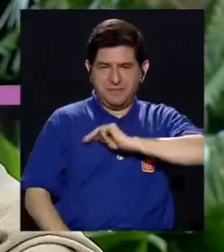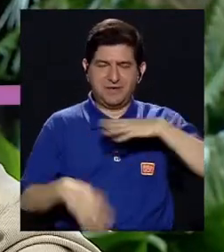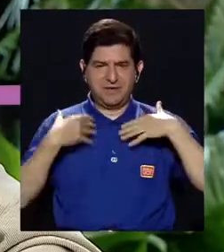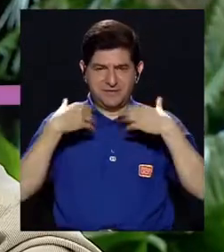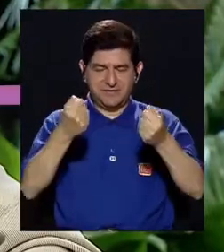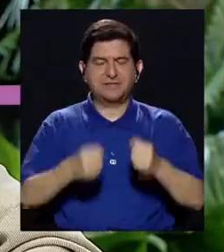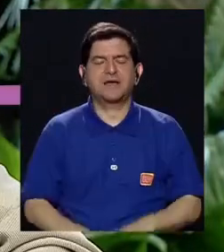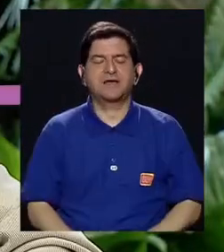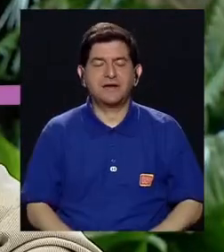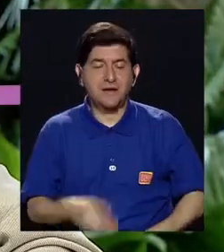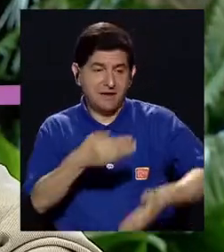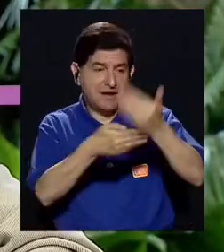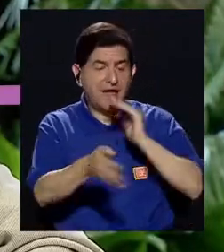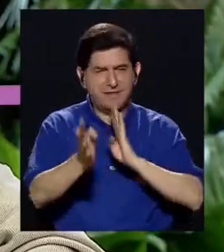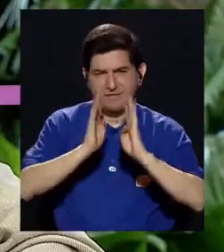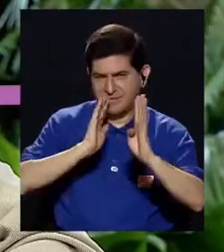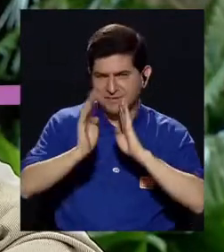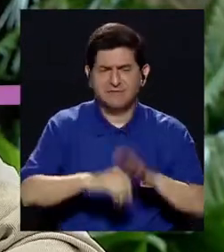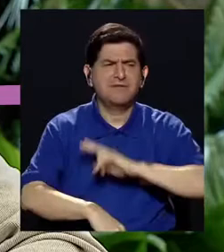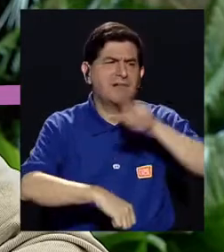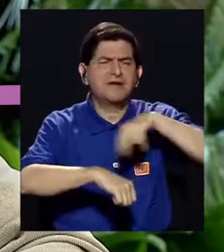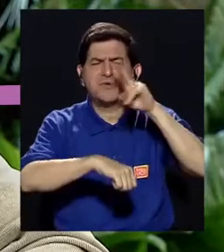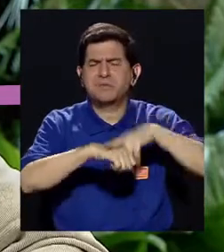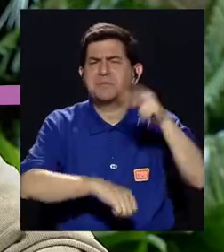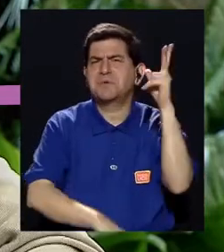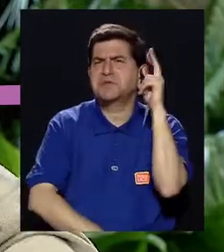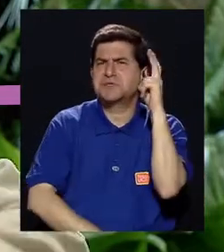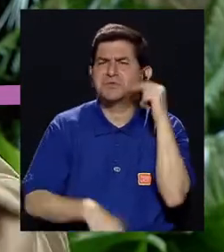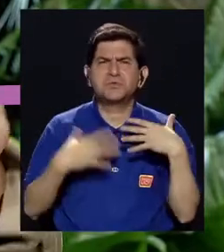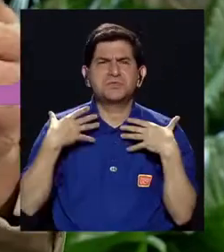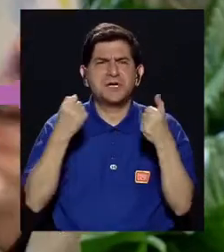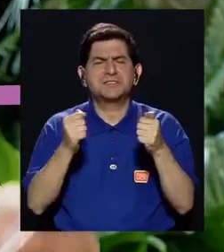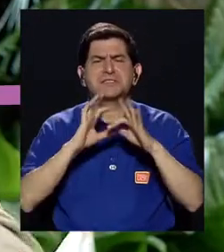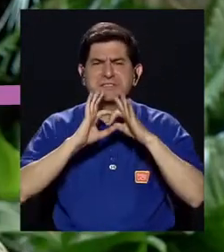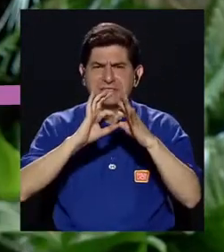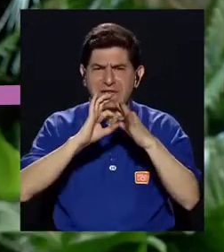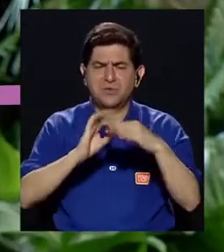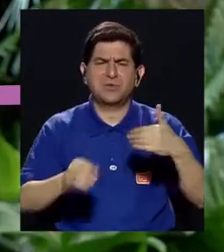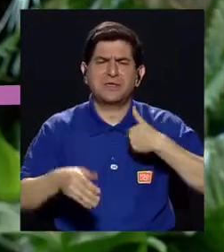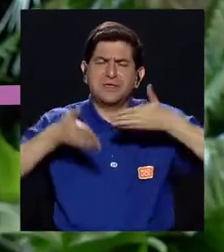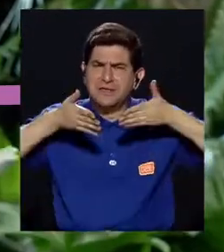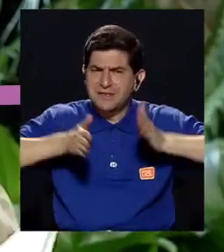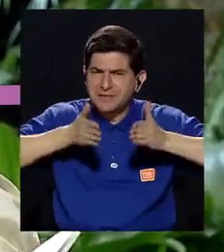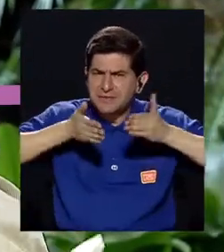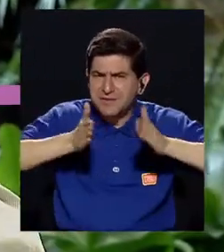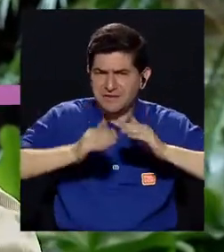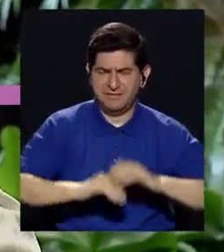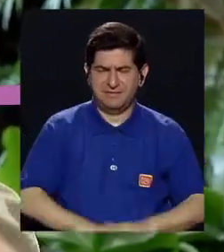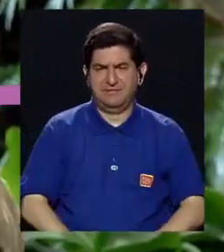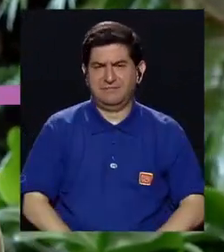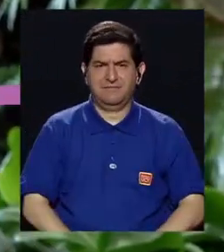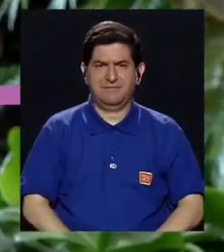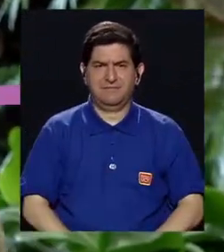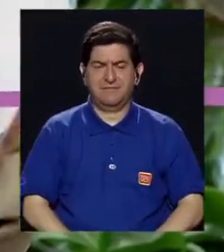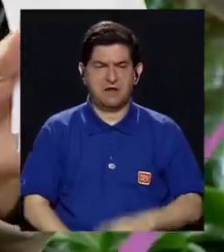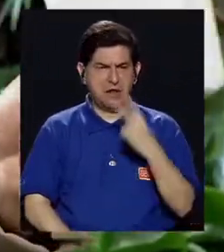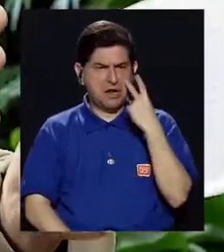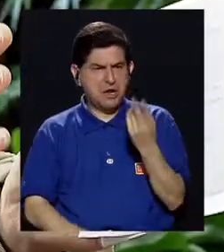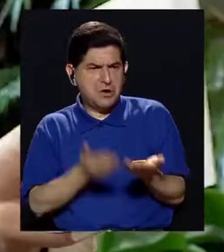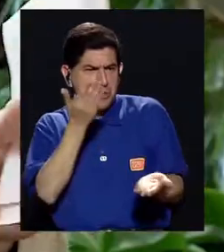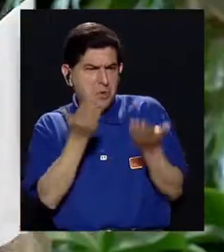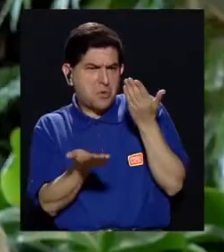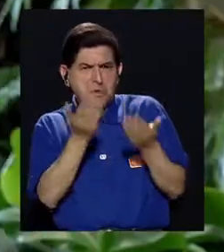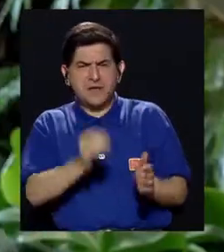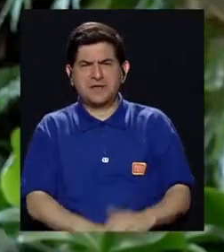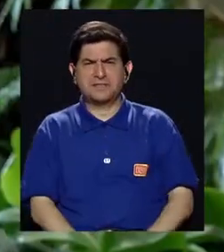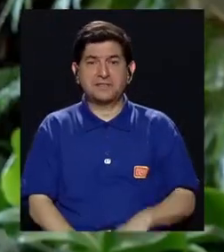y reproductiva, ¿verdad? Y lo ve como una sola situación. Así es. Y cuando realmente una cosa es la salud sexual